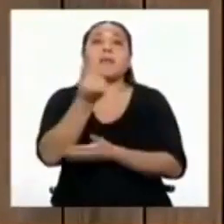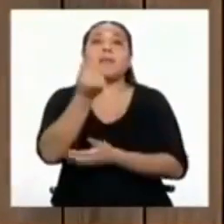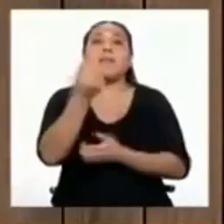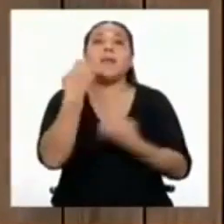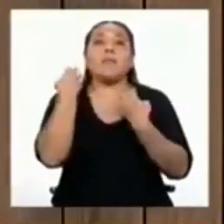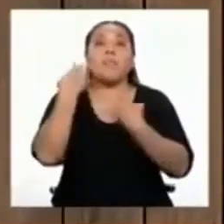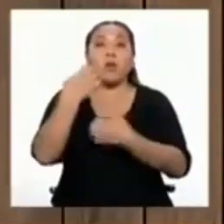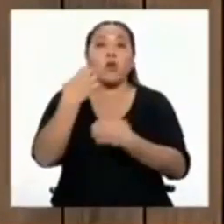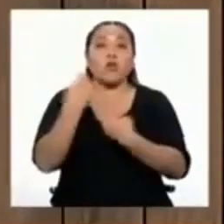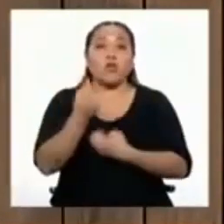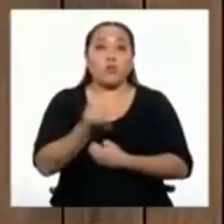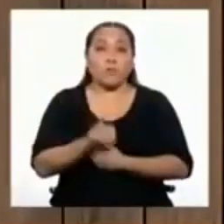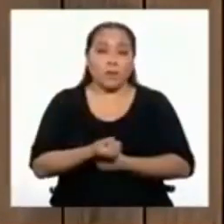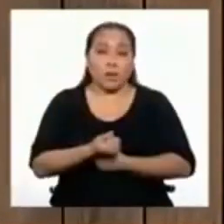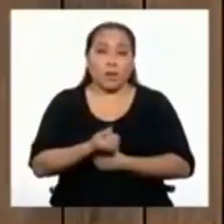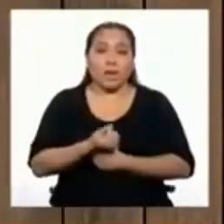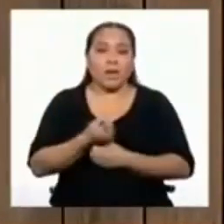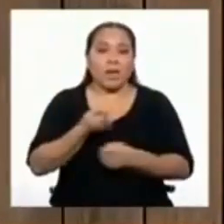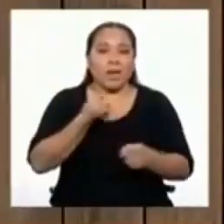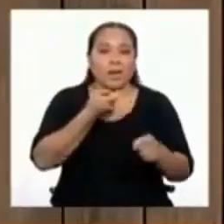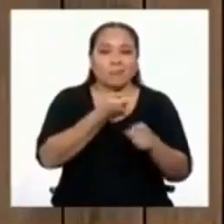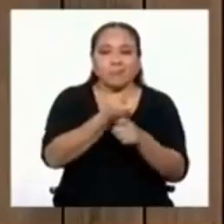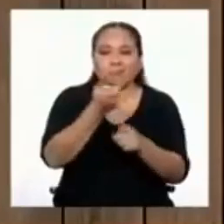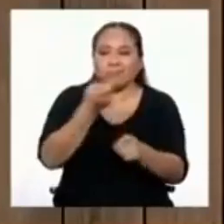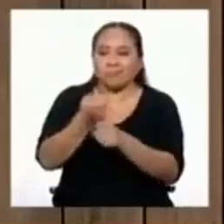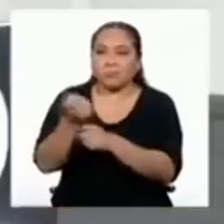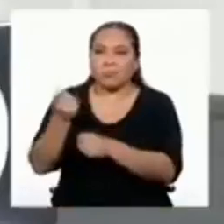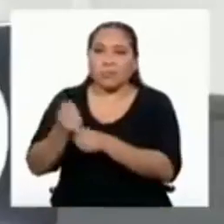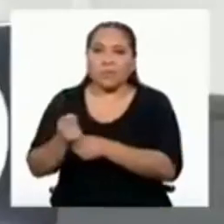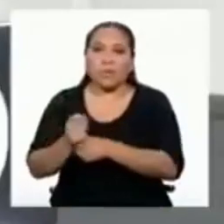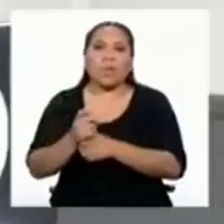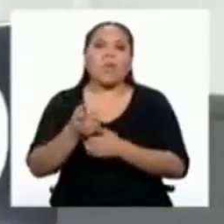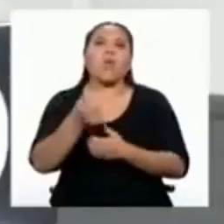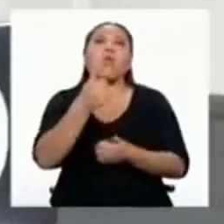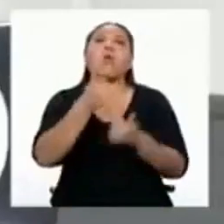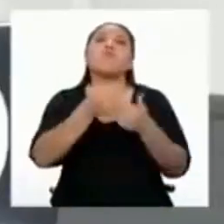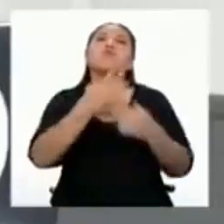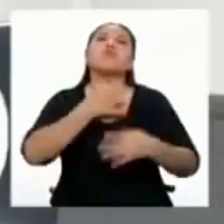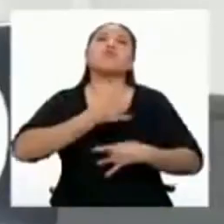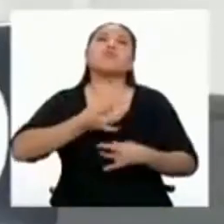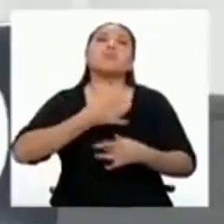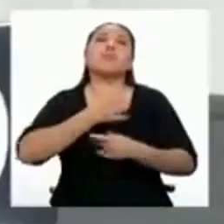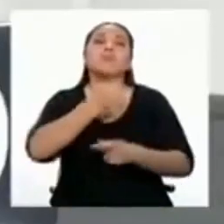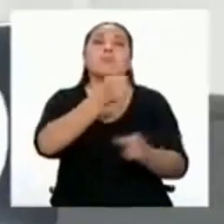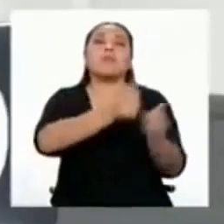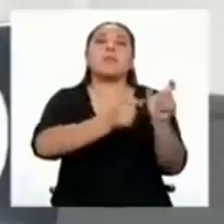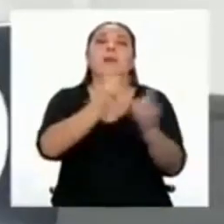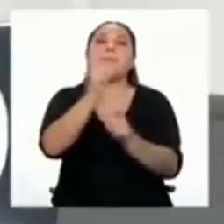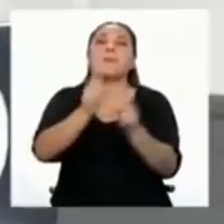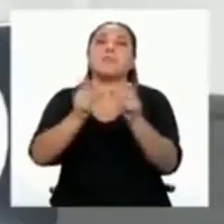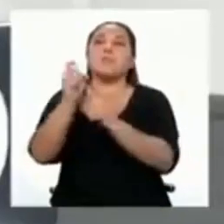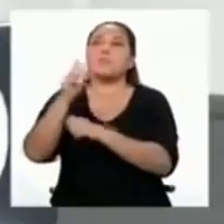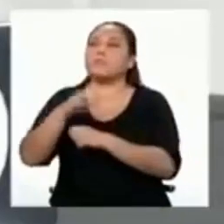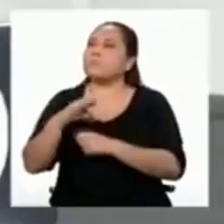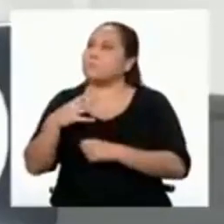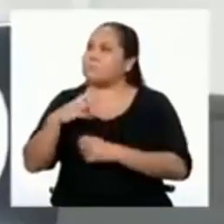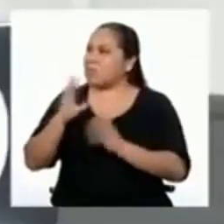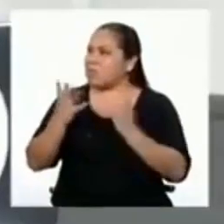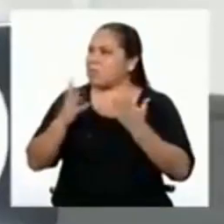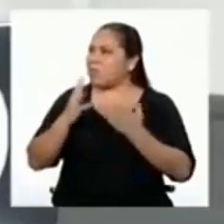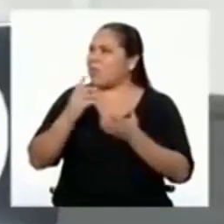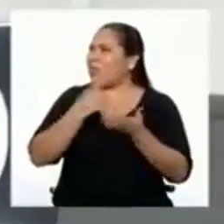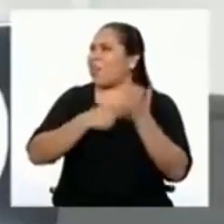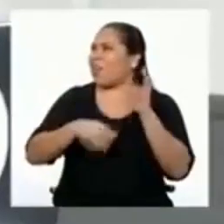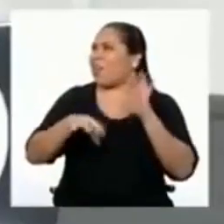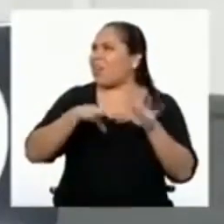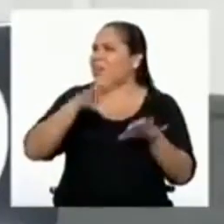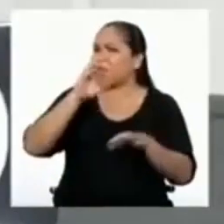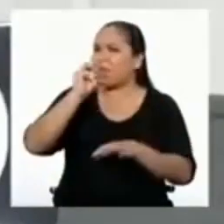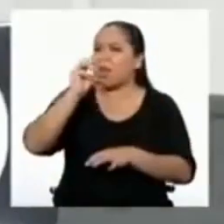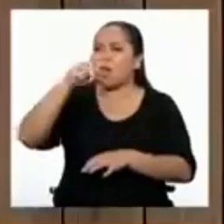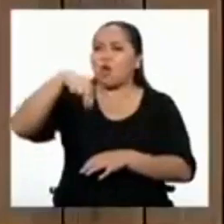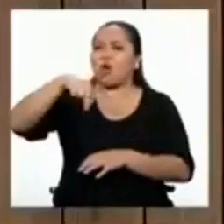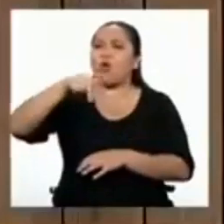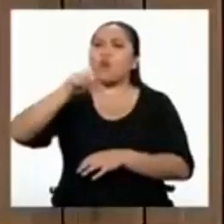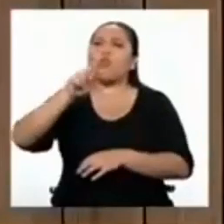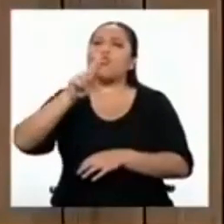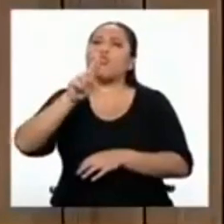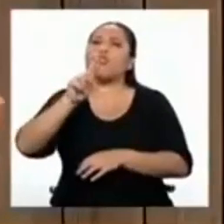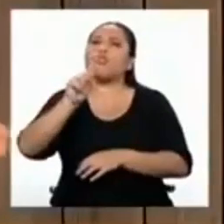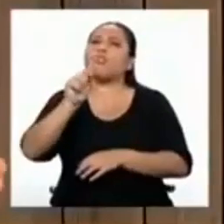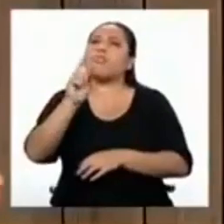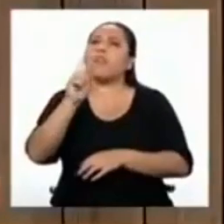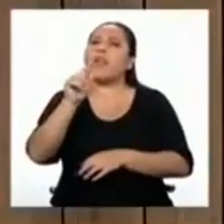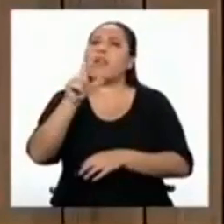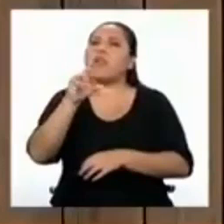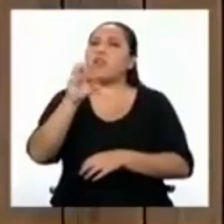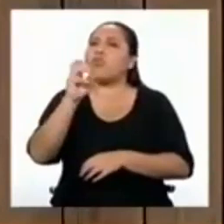puedan afectar los intereses de la ciudadanía. ¿Y cómo qué más o menos hace la Contraloría General de la República?